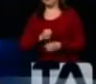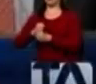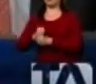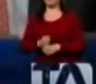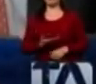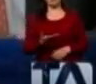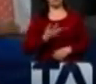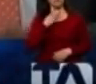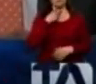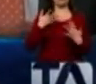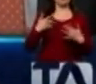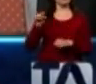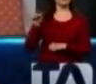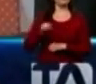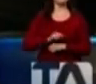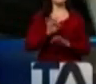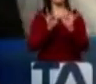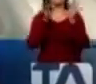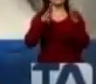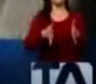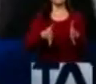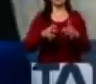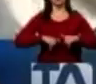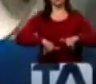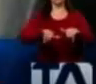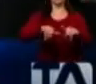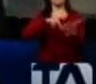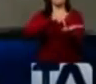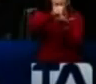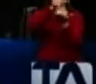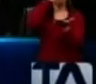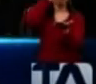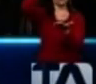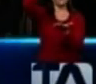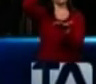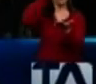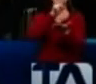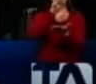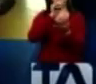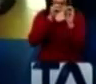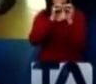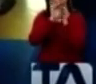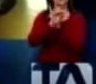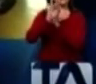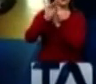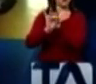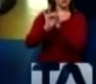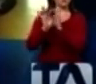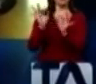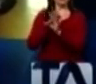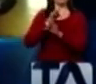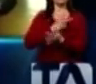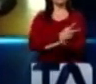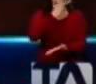El prefecto de Santo Domingo de los Áchilas dijo que se seguirá cobrando el peaje en el kilómetro 88, aunque funcionarios de